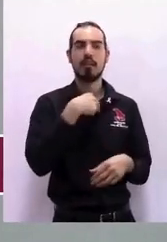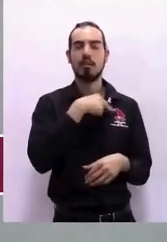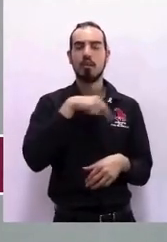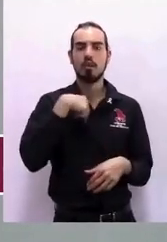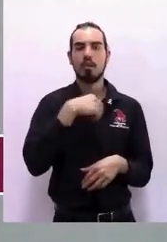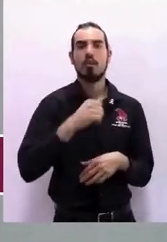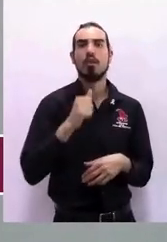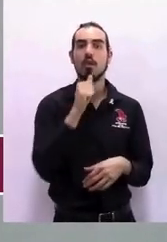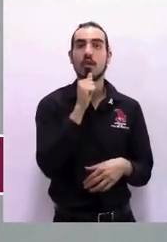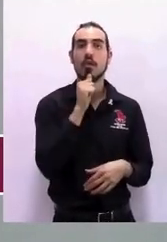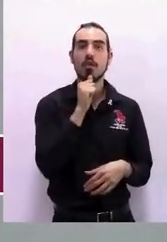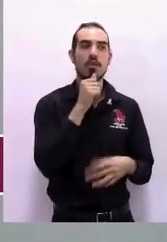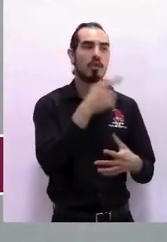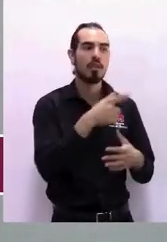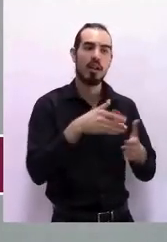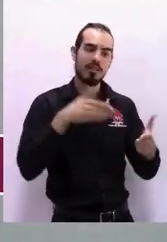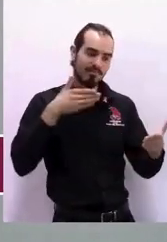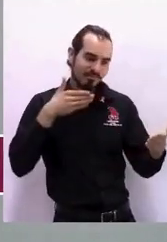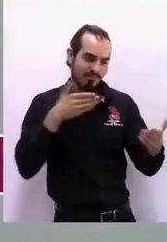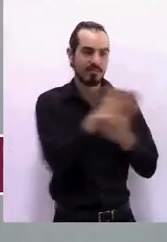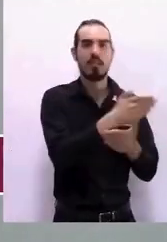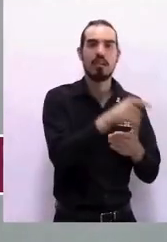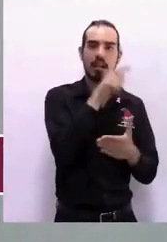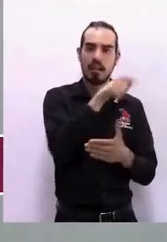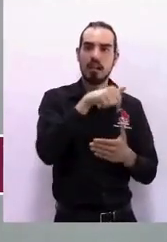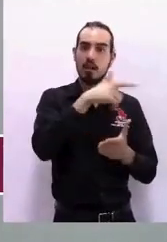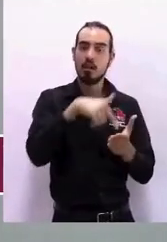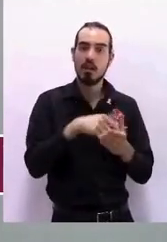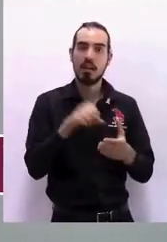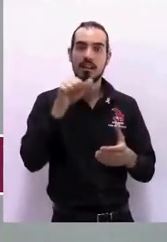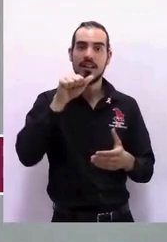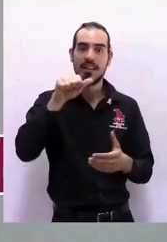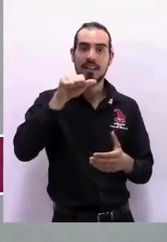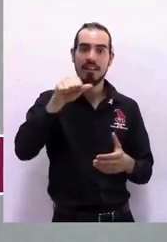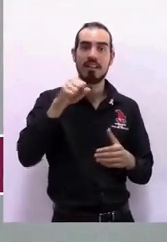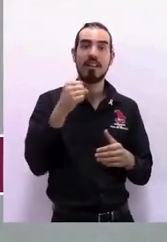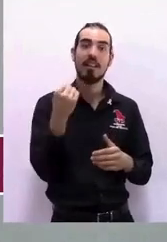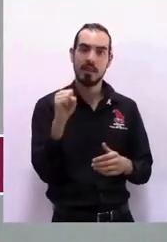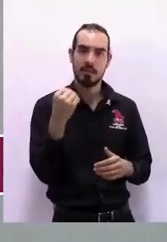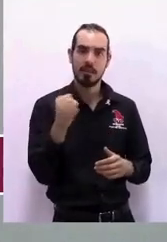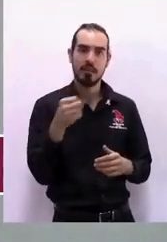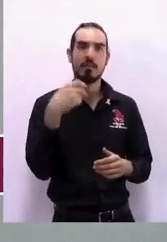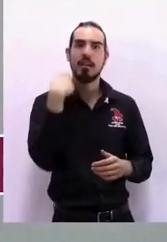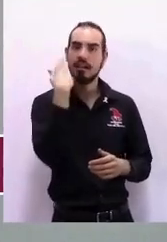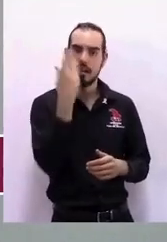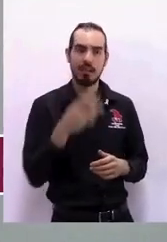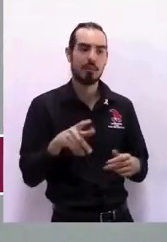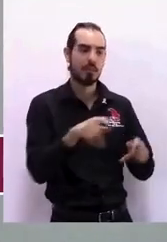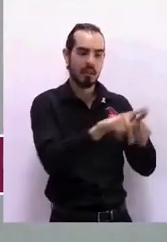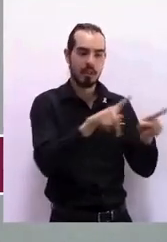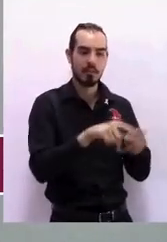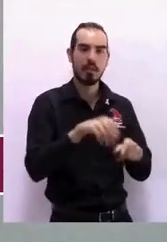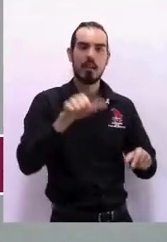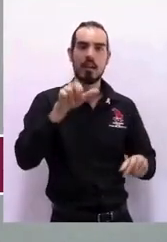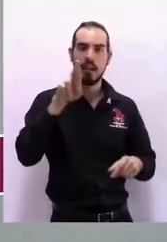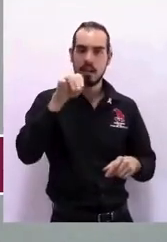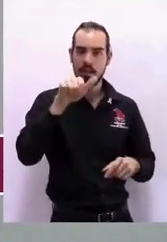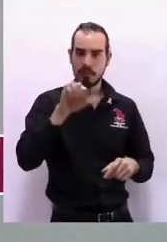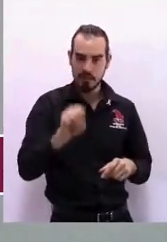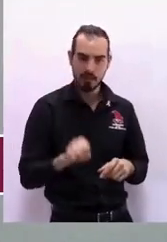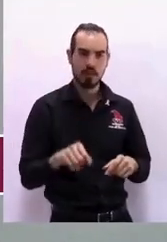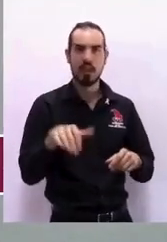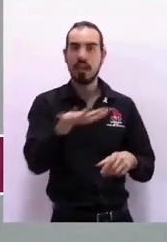todavía para entrar con todo a la 16 de septiembre y a la Plaza de Armas eh todos los trabajos que se hicieron por el